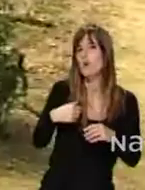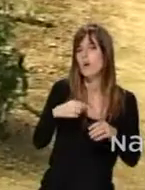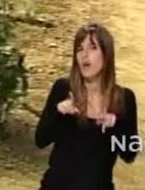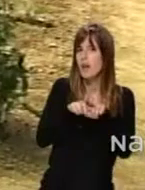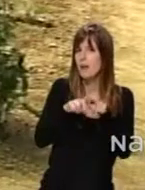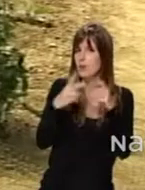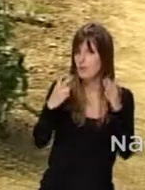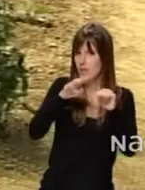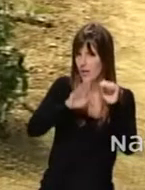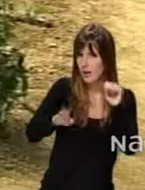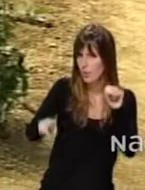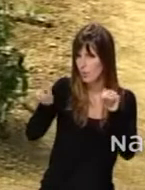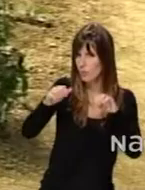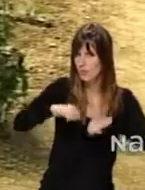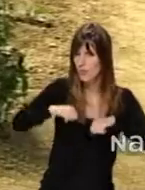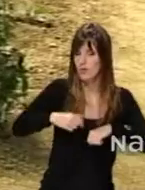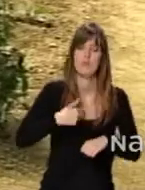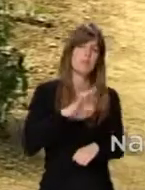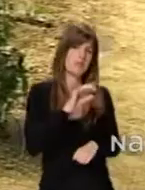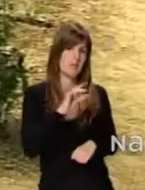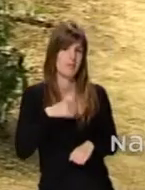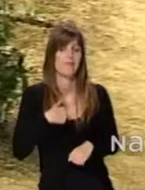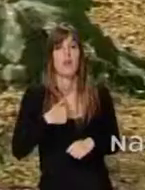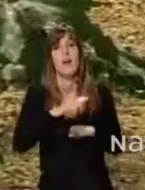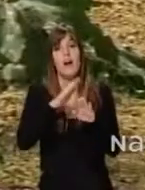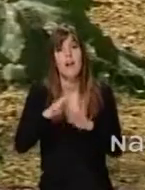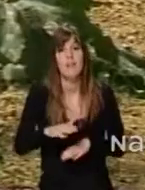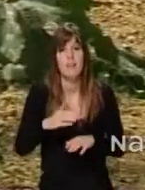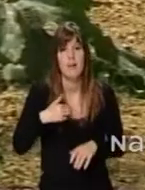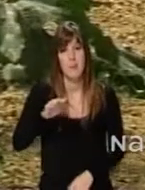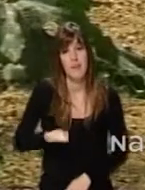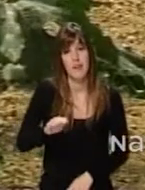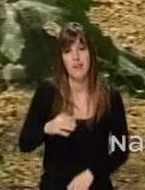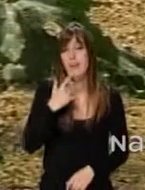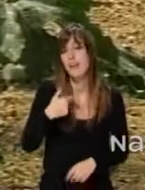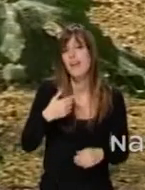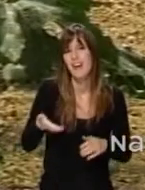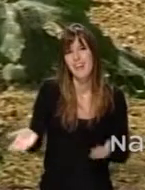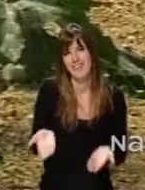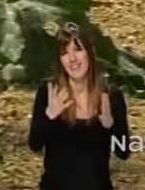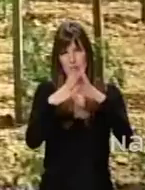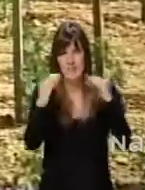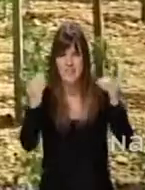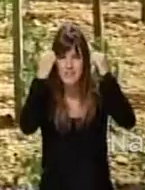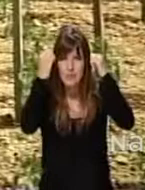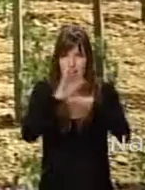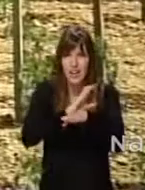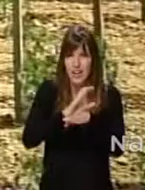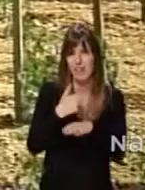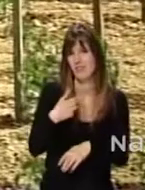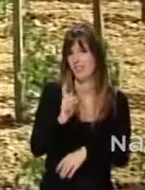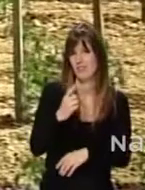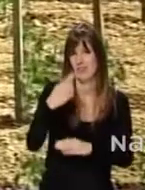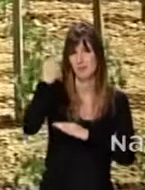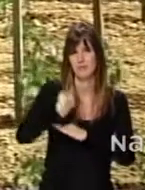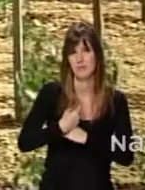7 hermanos. Ya desde crío, no te decían que tenías que hacer una carrera, le tienes que ayudar a tu padre, ya. Es eso entraba dentro